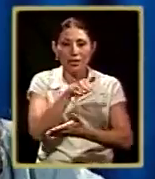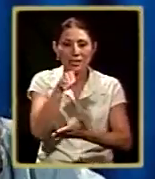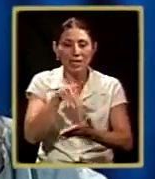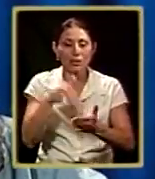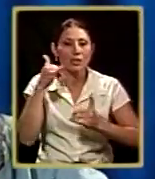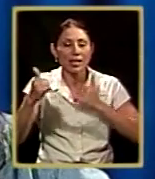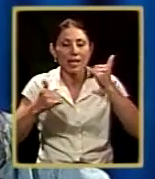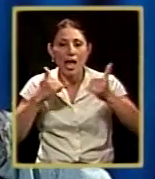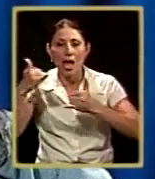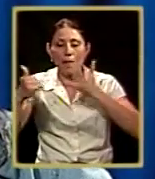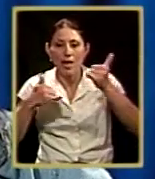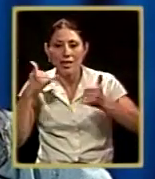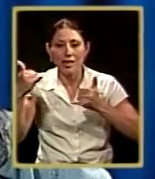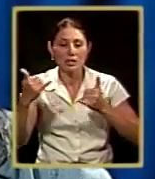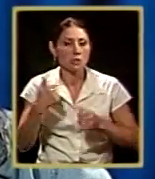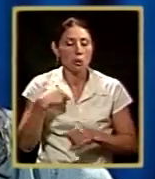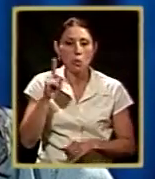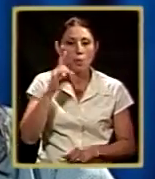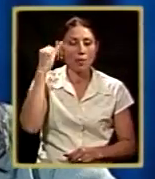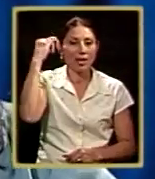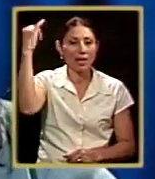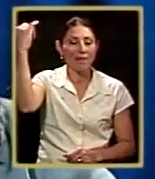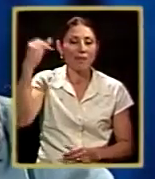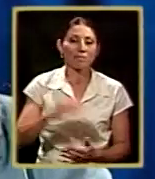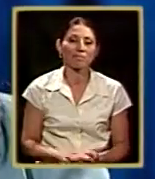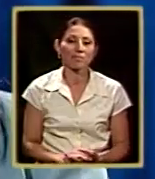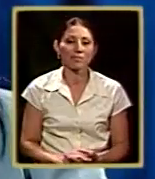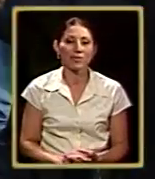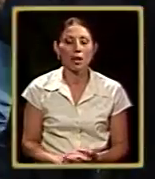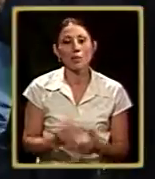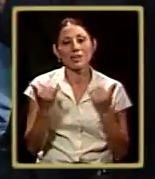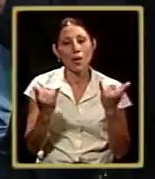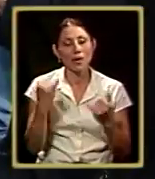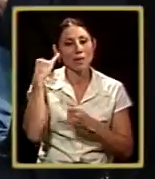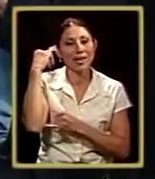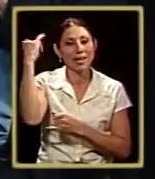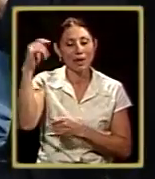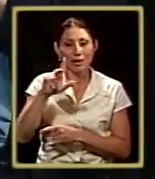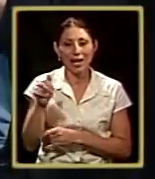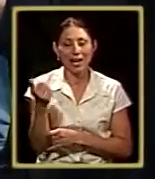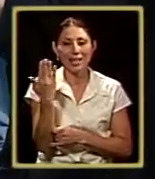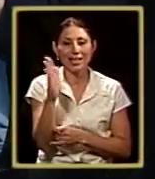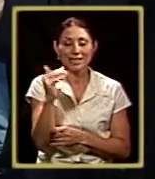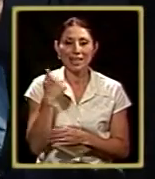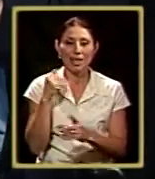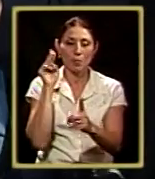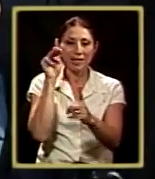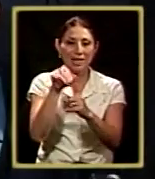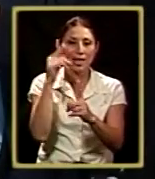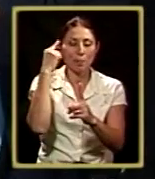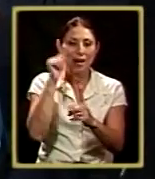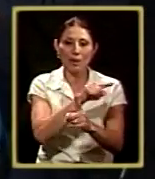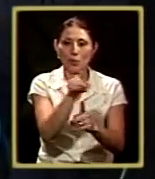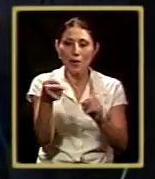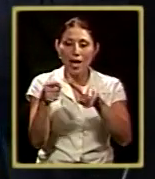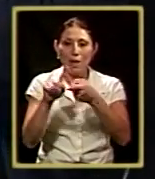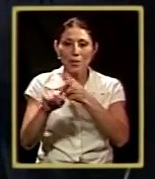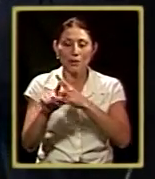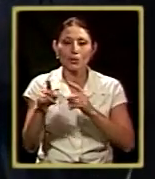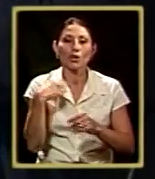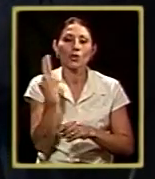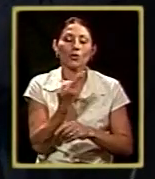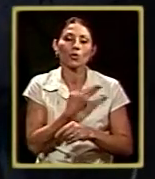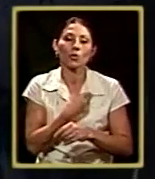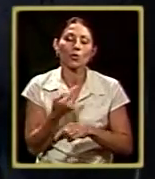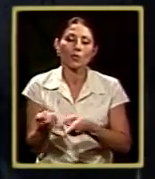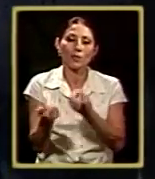imaginaba. Pues nos tenemos que imaginar que el canal le tiene a las amigas y amigos un mensaje y entonces nosotros regresamos